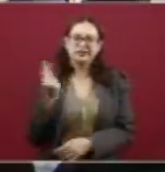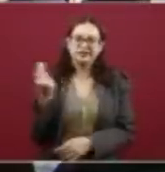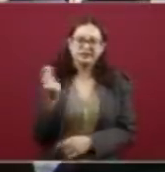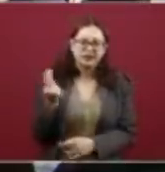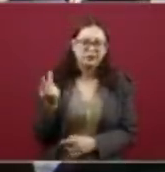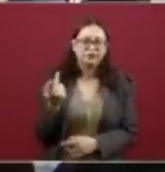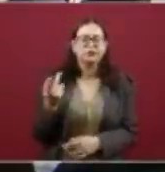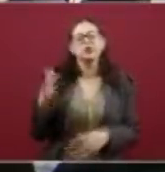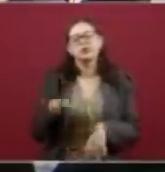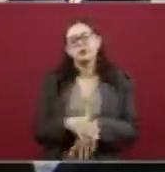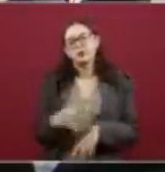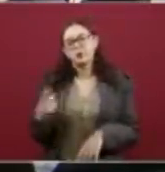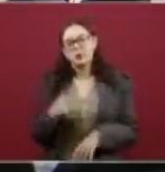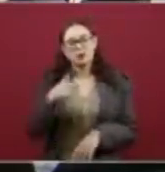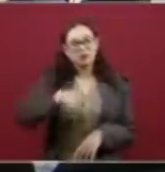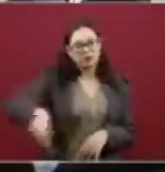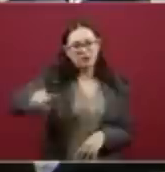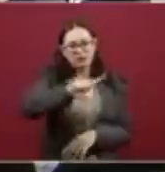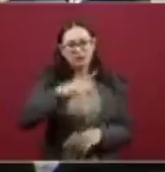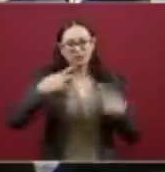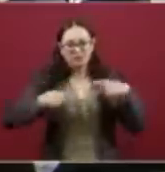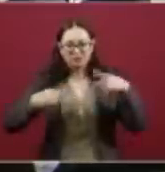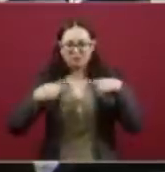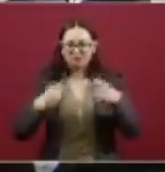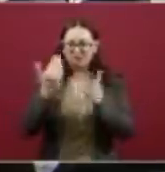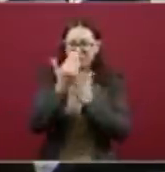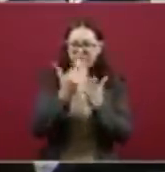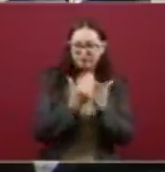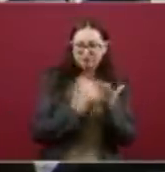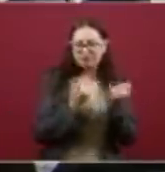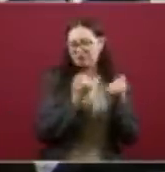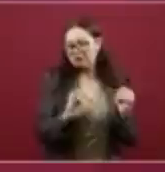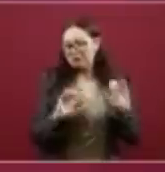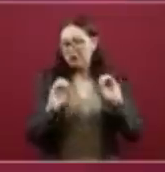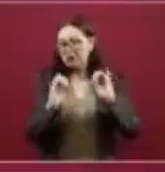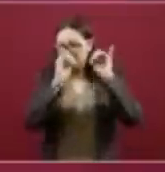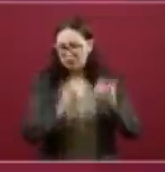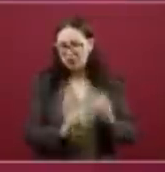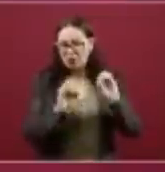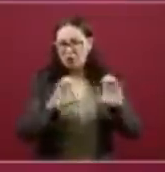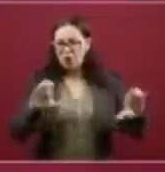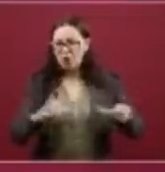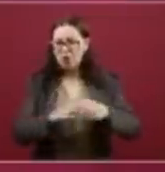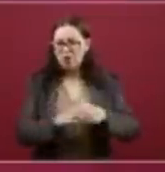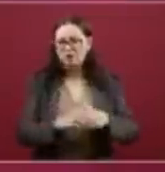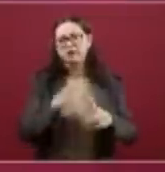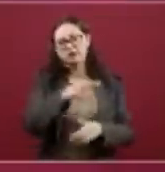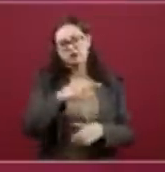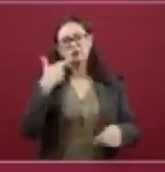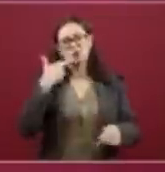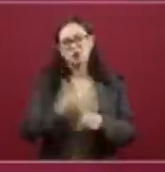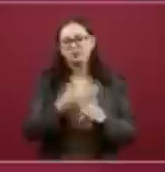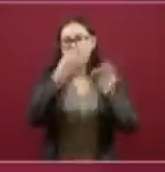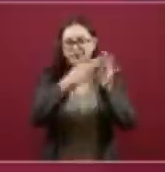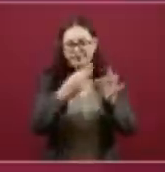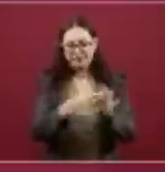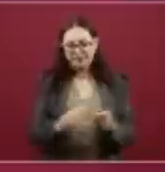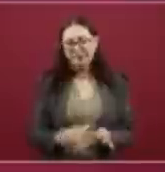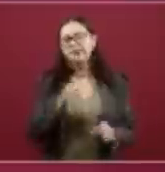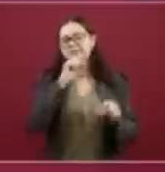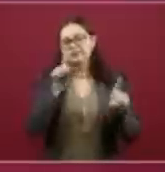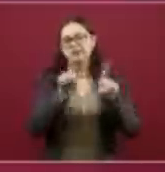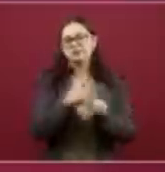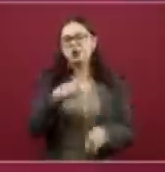personas sujetas a los mecanismos de protección, ya sea individual o colectivos, también deben de cumplir normas de